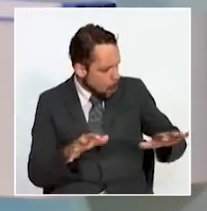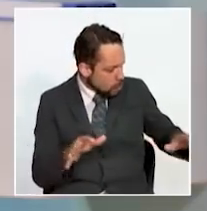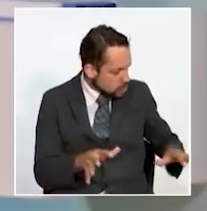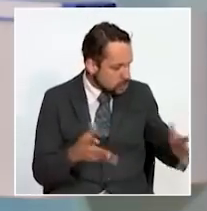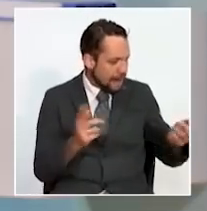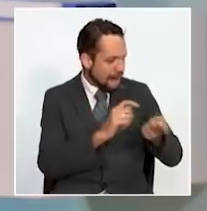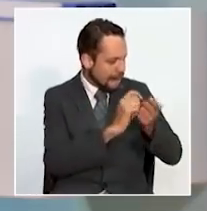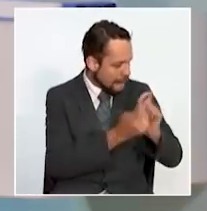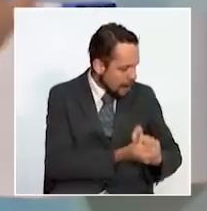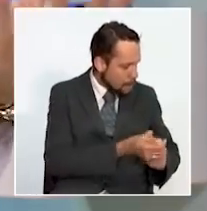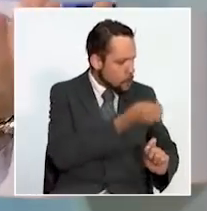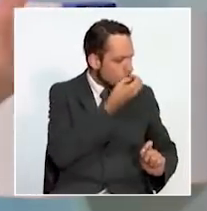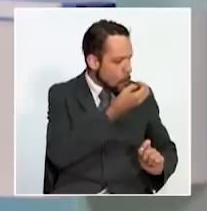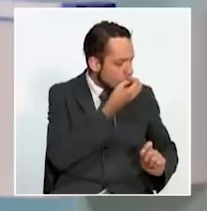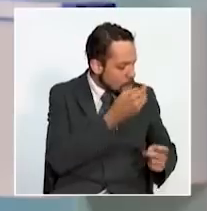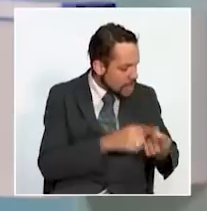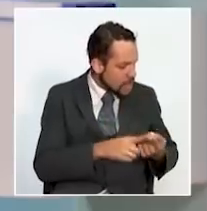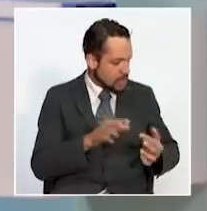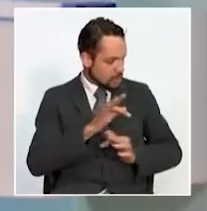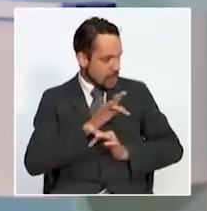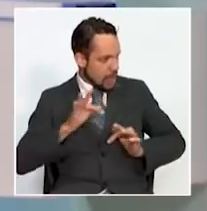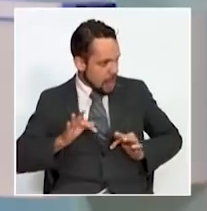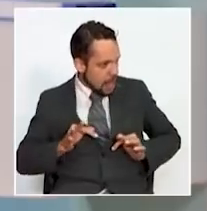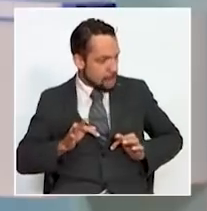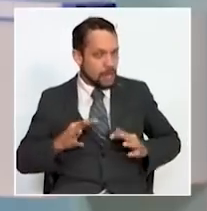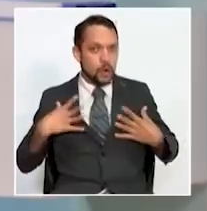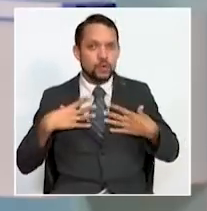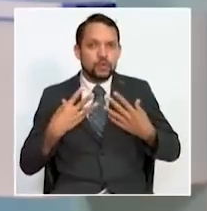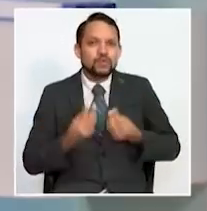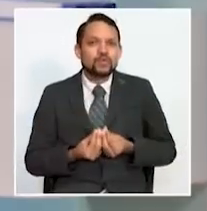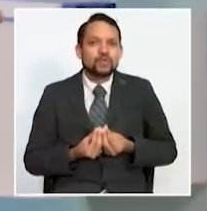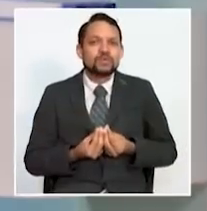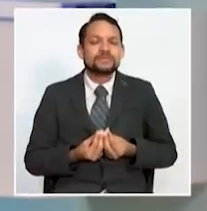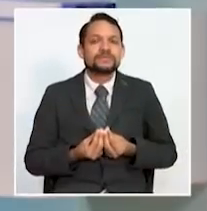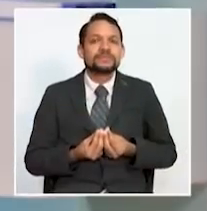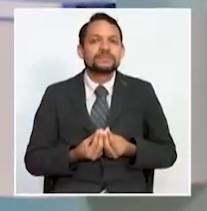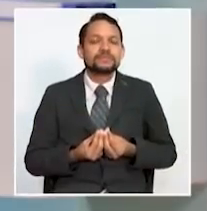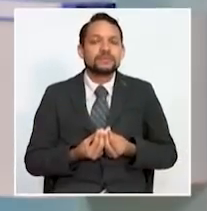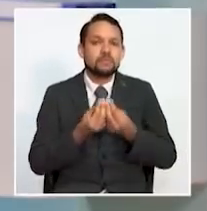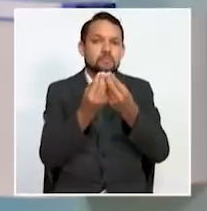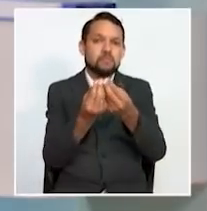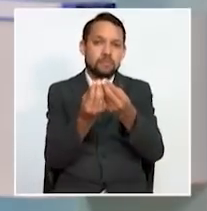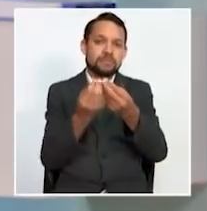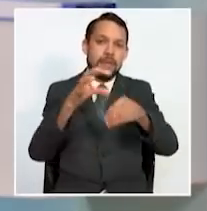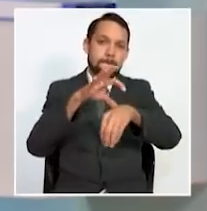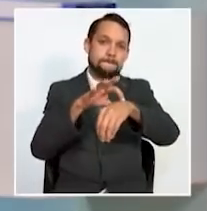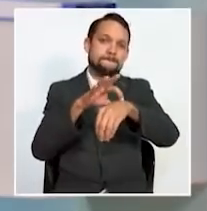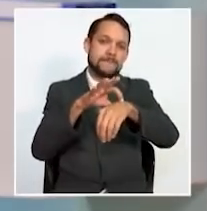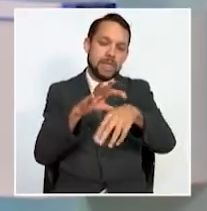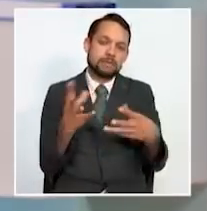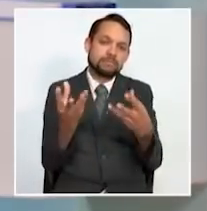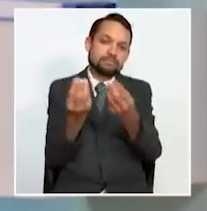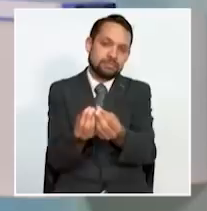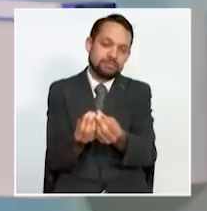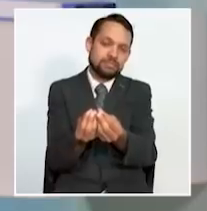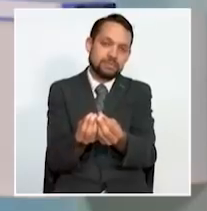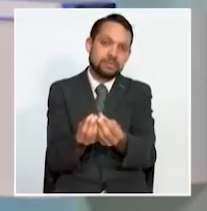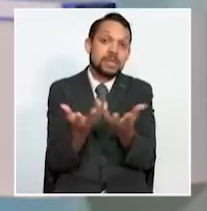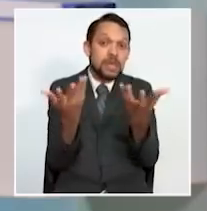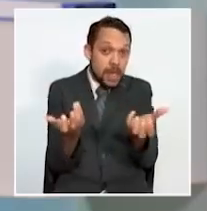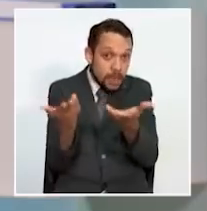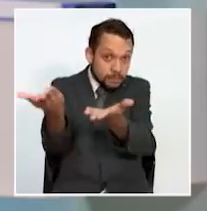hacer nosotros con muchos médicos, no somos él y yo, somos 60 y algo de médicos en nuestro Parque de la Salud y todos tratamos de